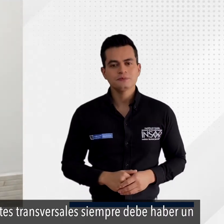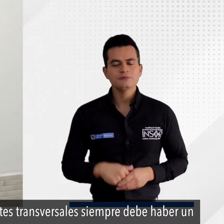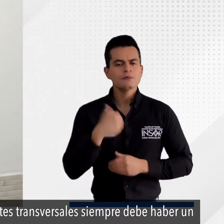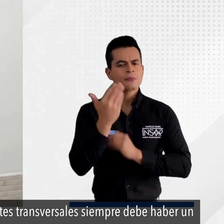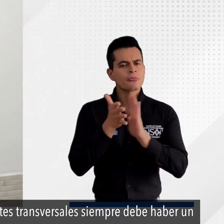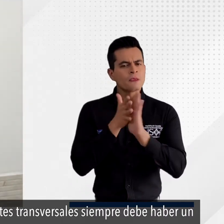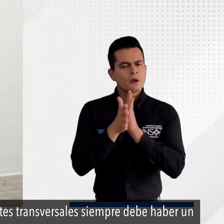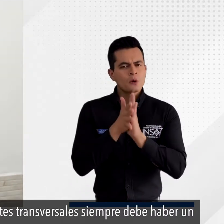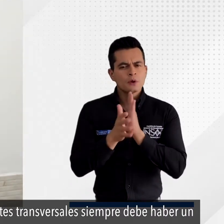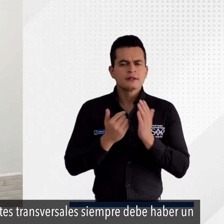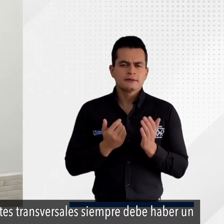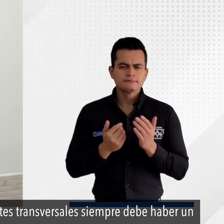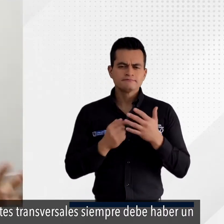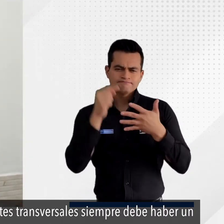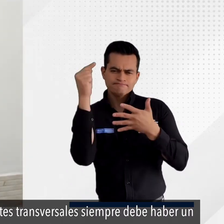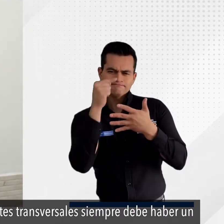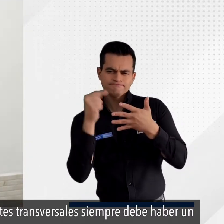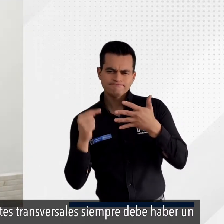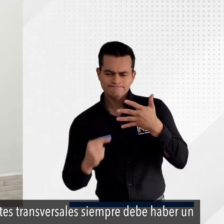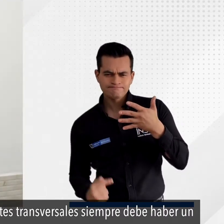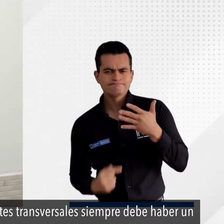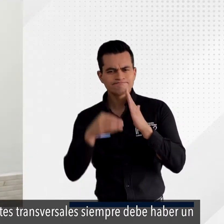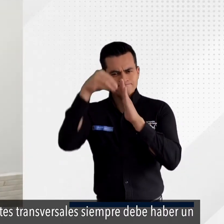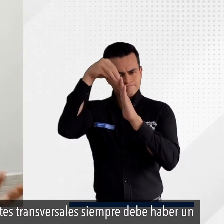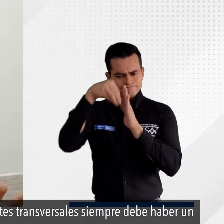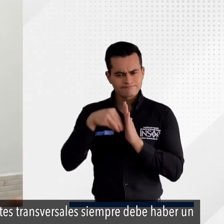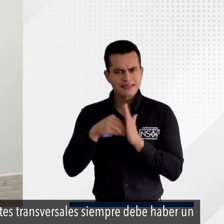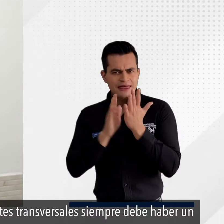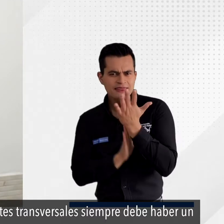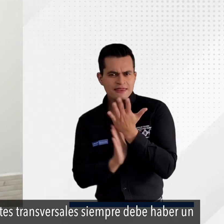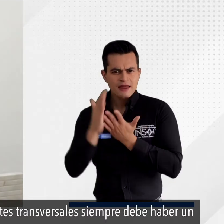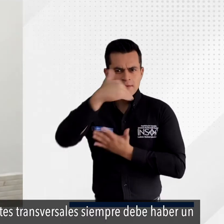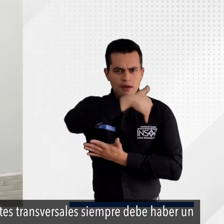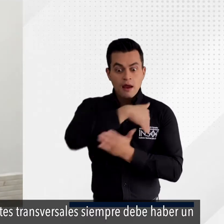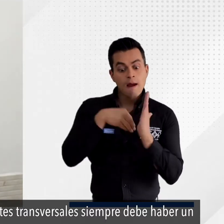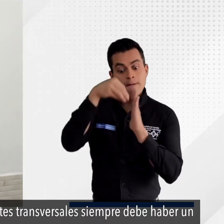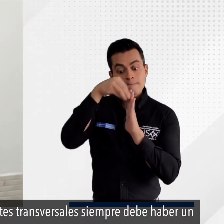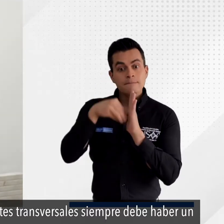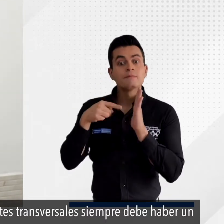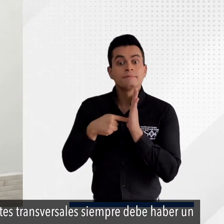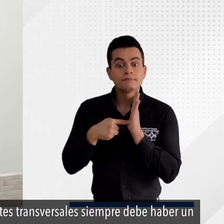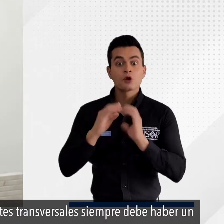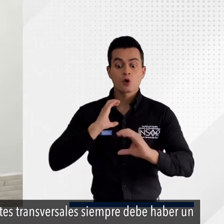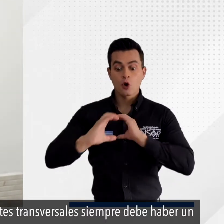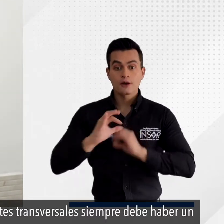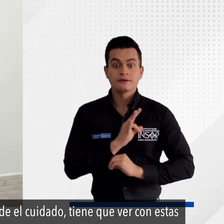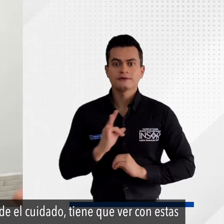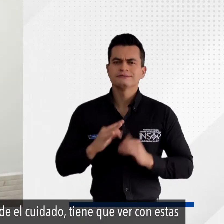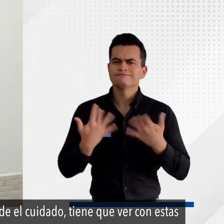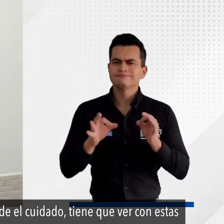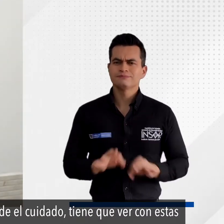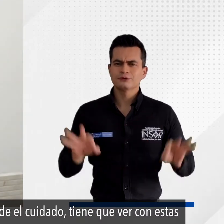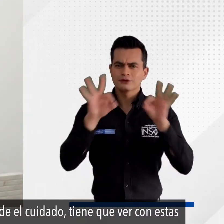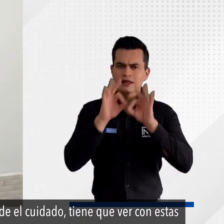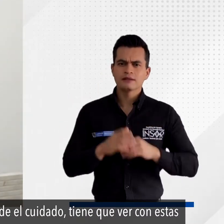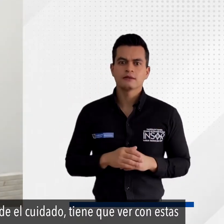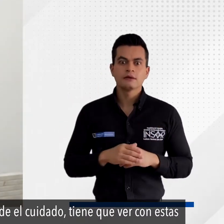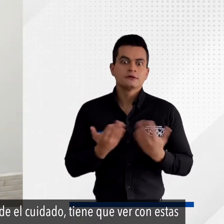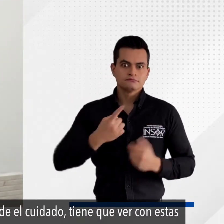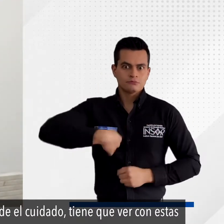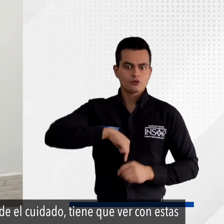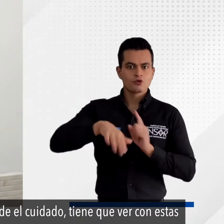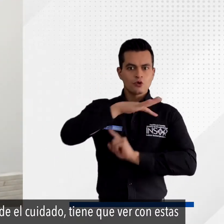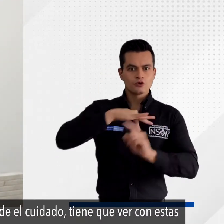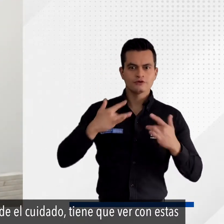que dentro de esos componentes transversales siempre debe haber un componente de comunicación terapéutica, más nosotros en salud,